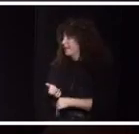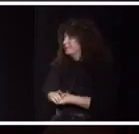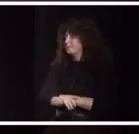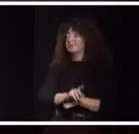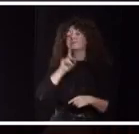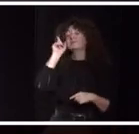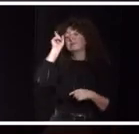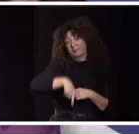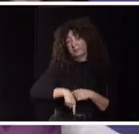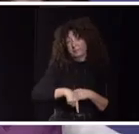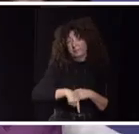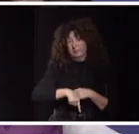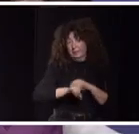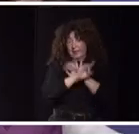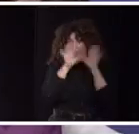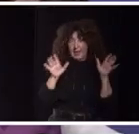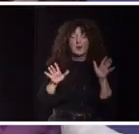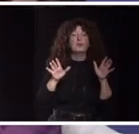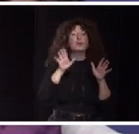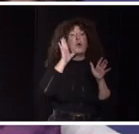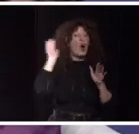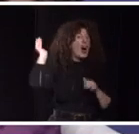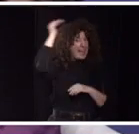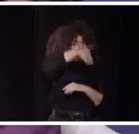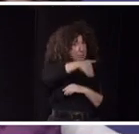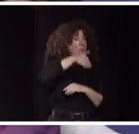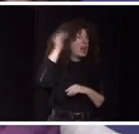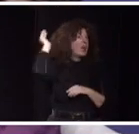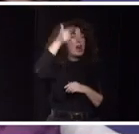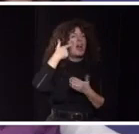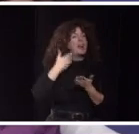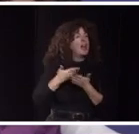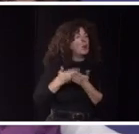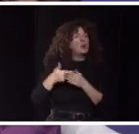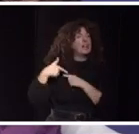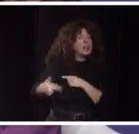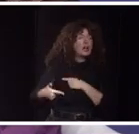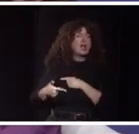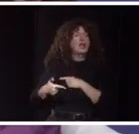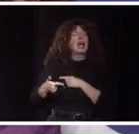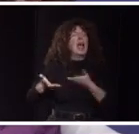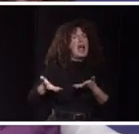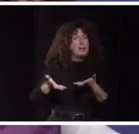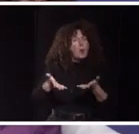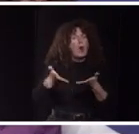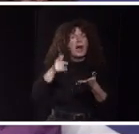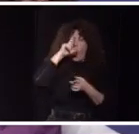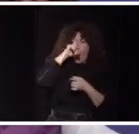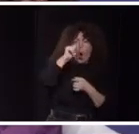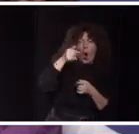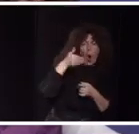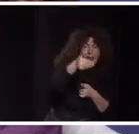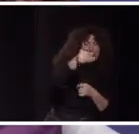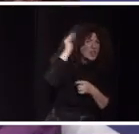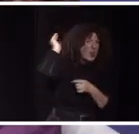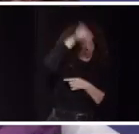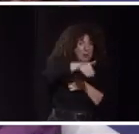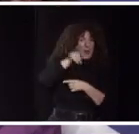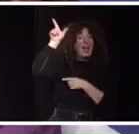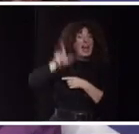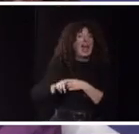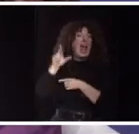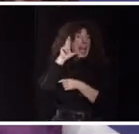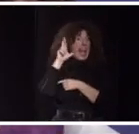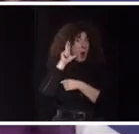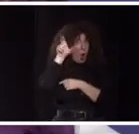Y por supuesto, porque ser republicano se demuestra todos los días para continuar empujando ese horizonte republicano y hacer que Leonor nunca